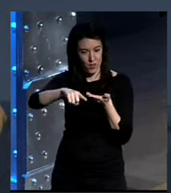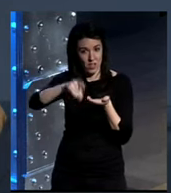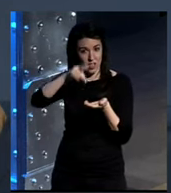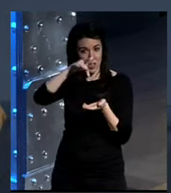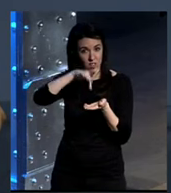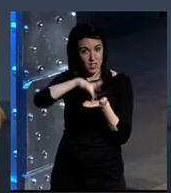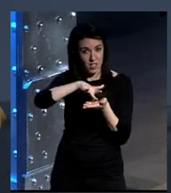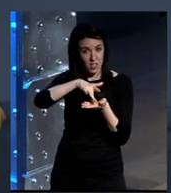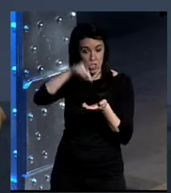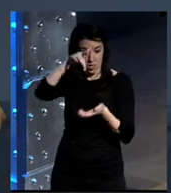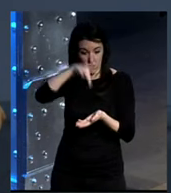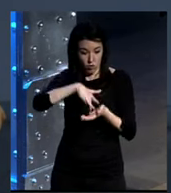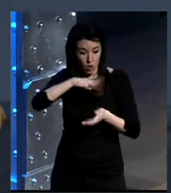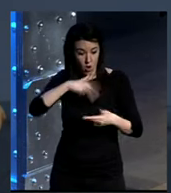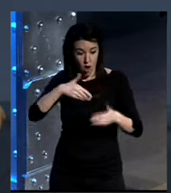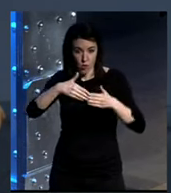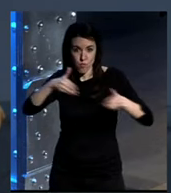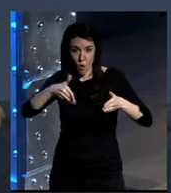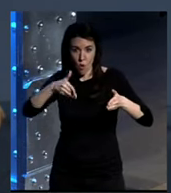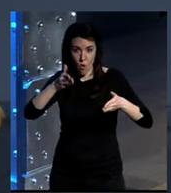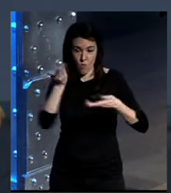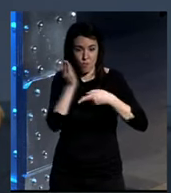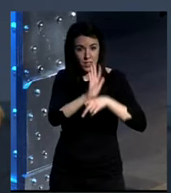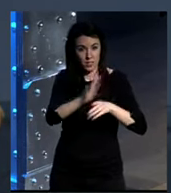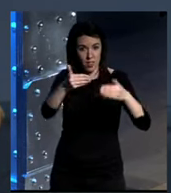la obra que hoy se presenta aquí.